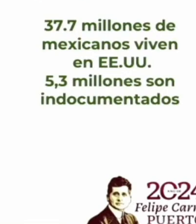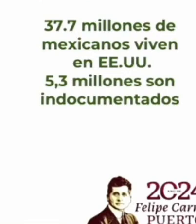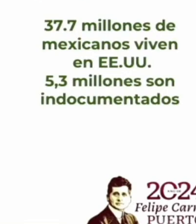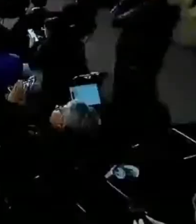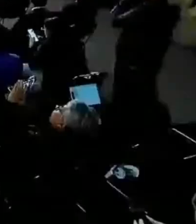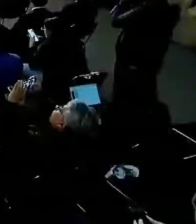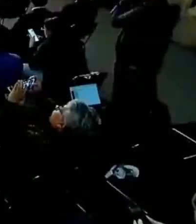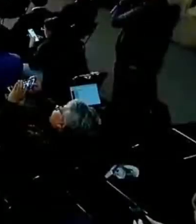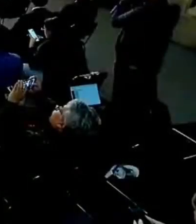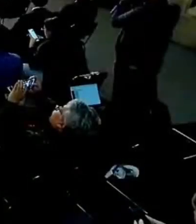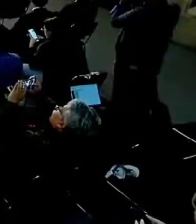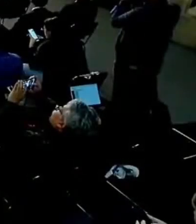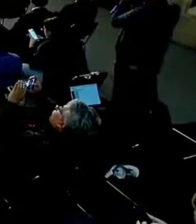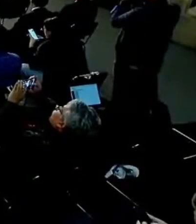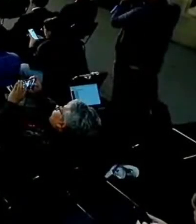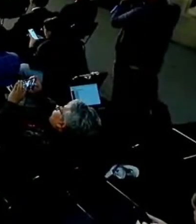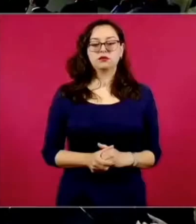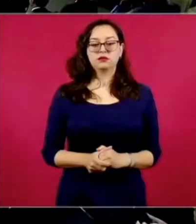respeto.